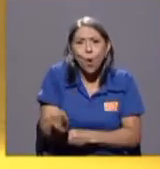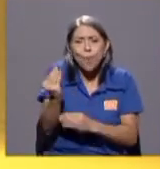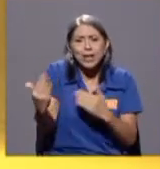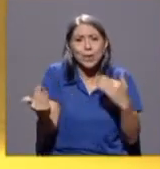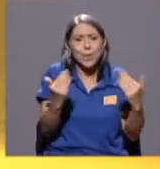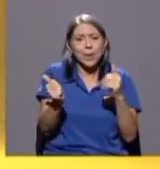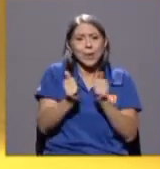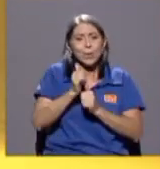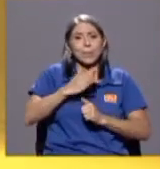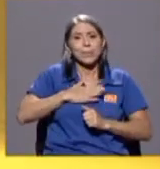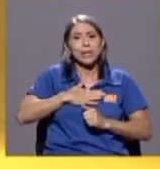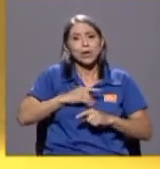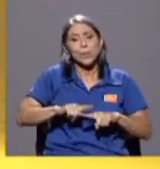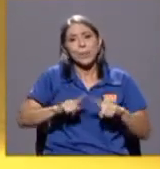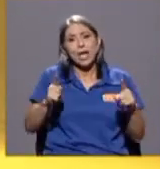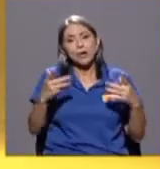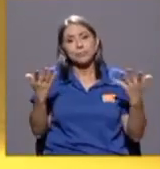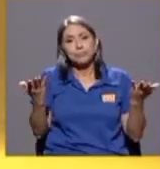y